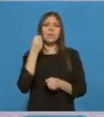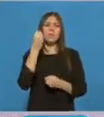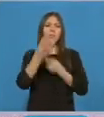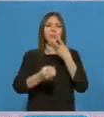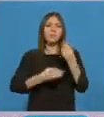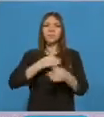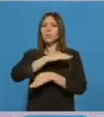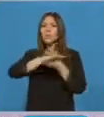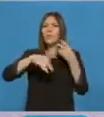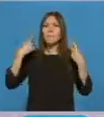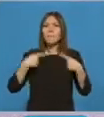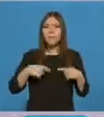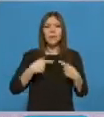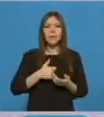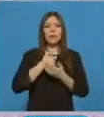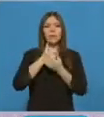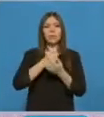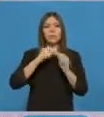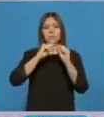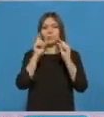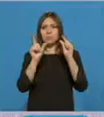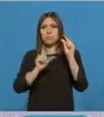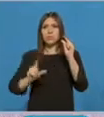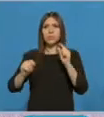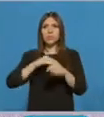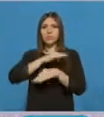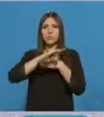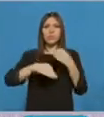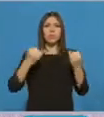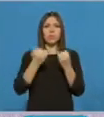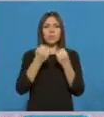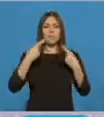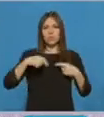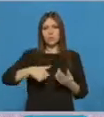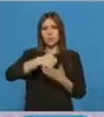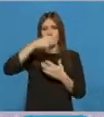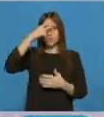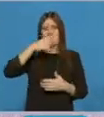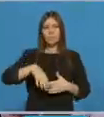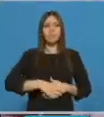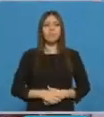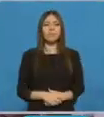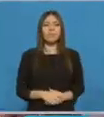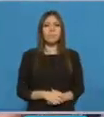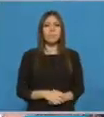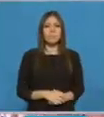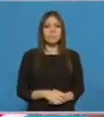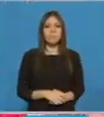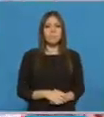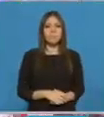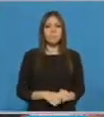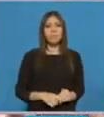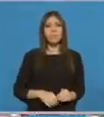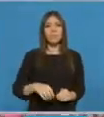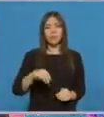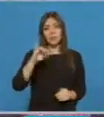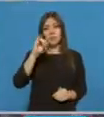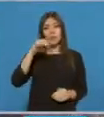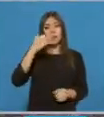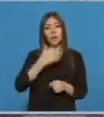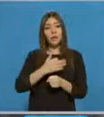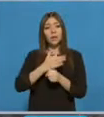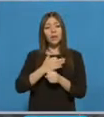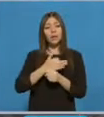de toda la gente, de todos los estados de la República y bueno, inclusive también de la gente de aquí de la Ciudad de México. Así es, al día de hoy, como les comentaba al inicio, se han